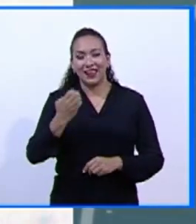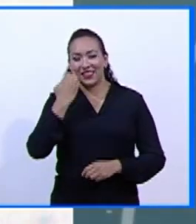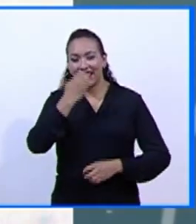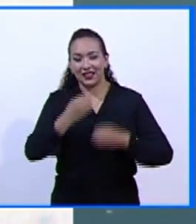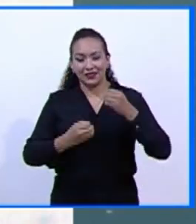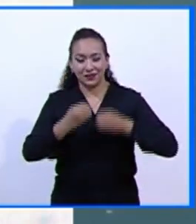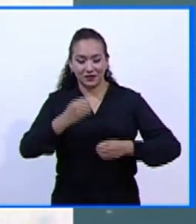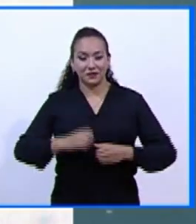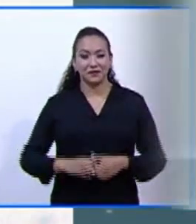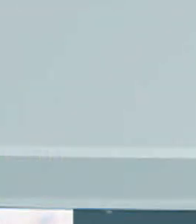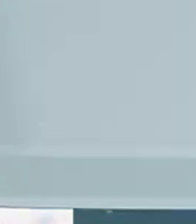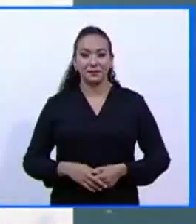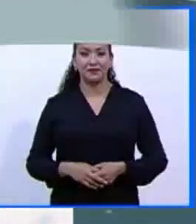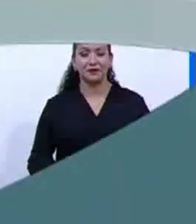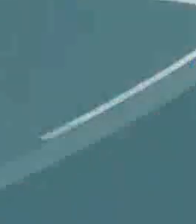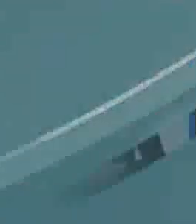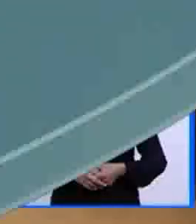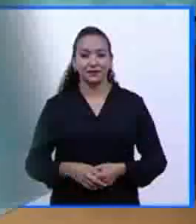Judicial.